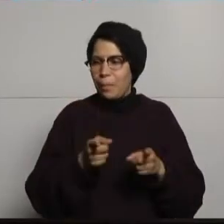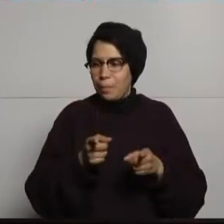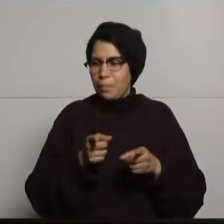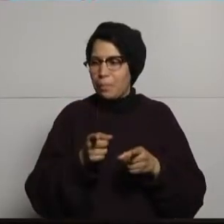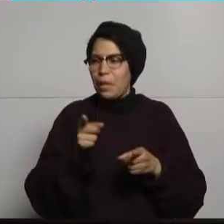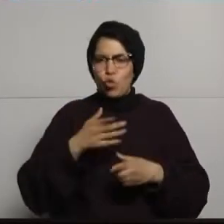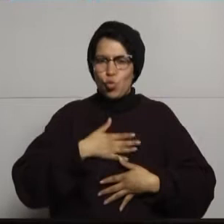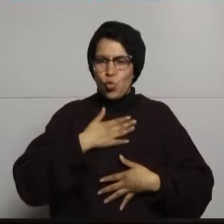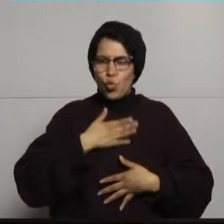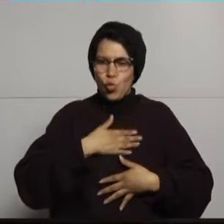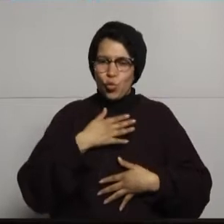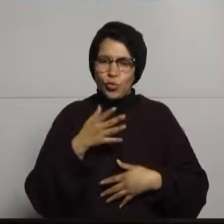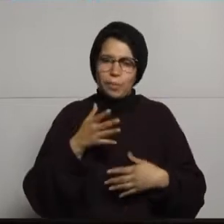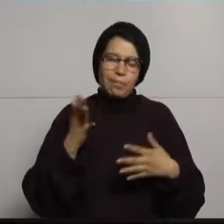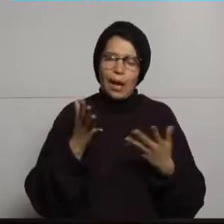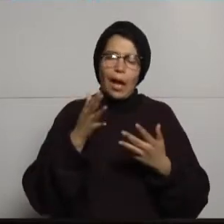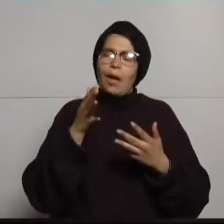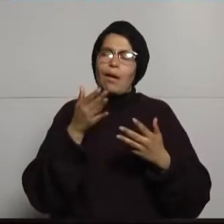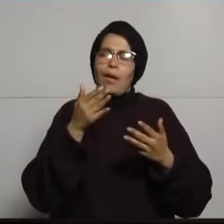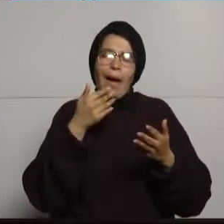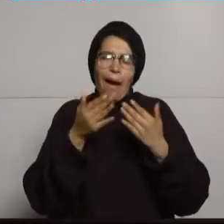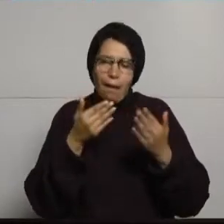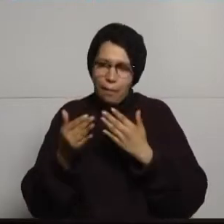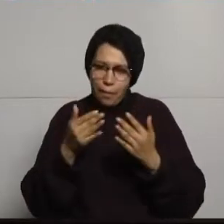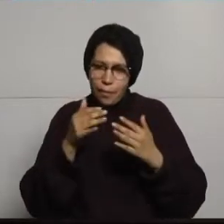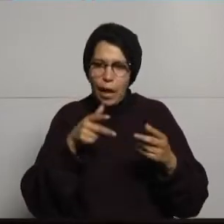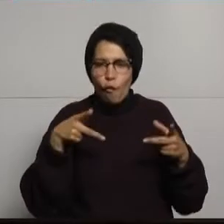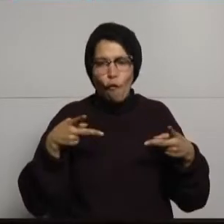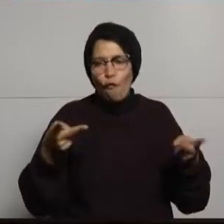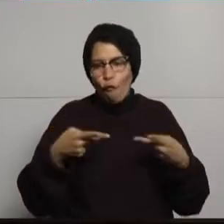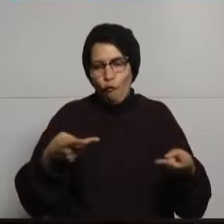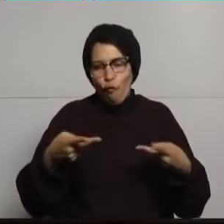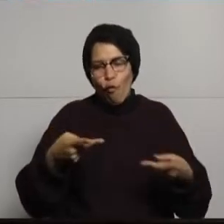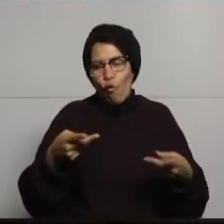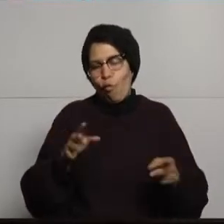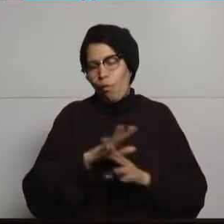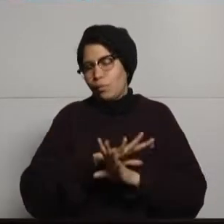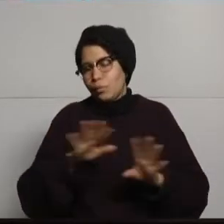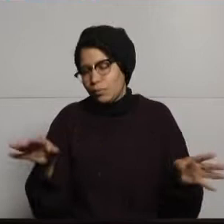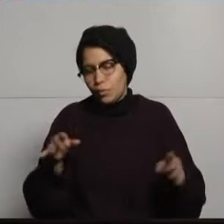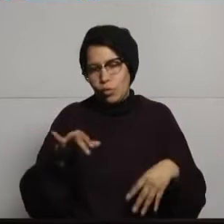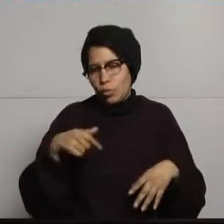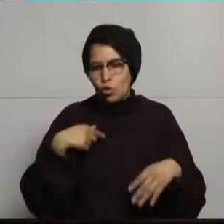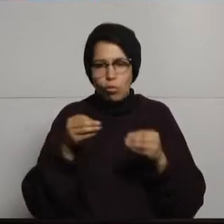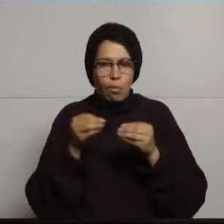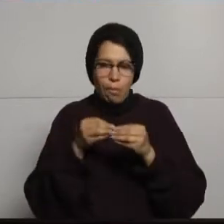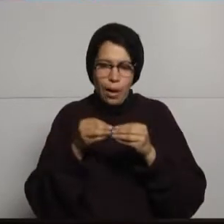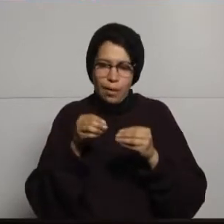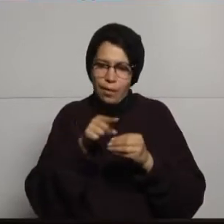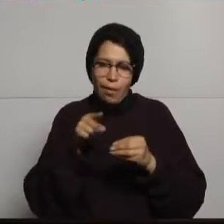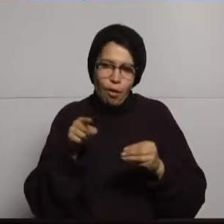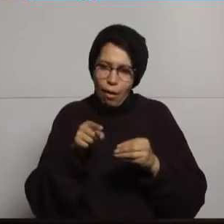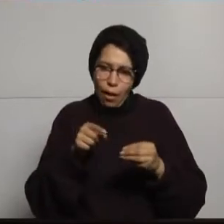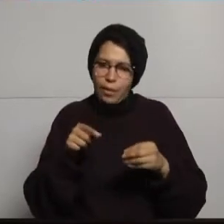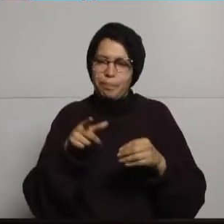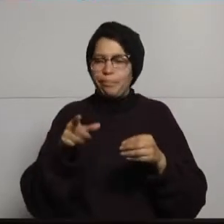No, por el fútbol no, porque la última vez que hablé de fútbol en Uruguay estaba en la casa de Marciano Durán en Punta del Este y Colombia le ganó